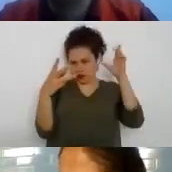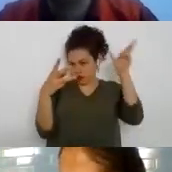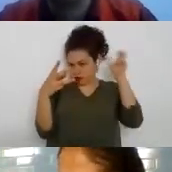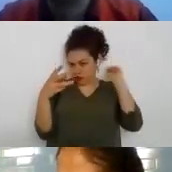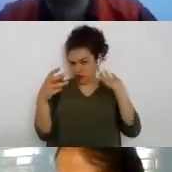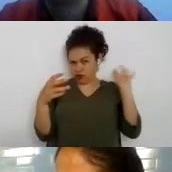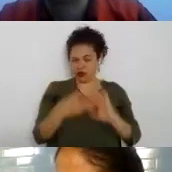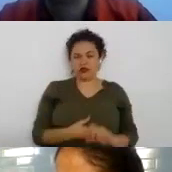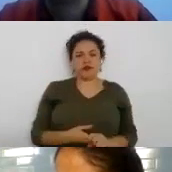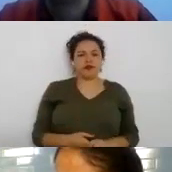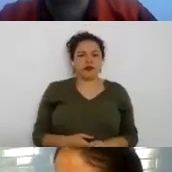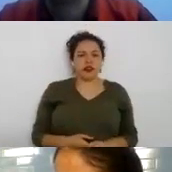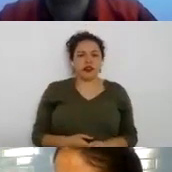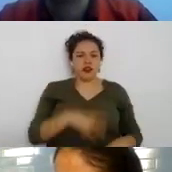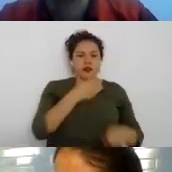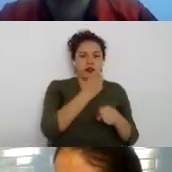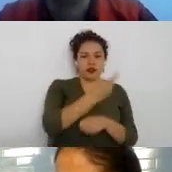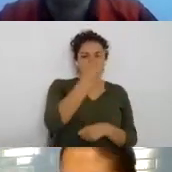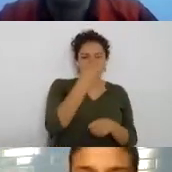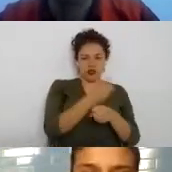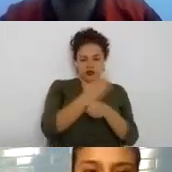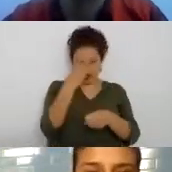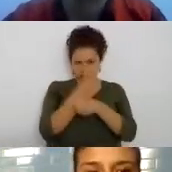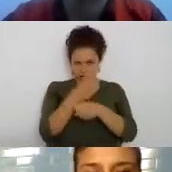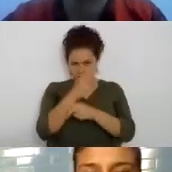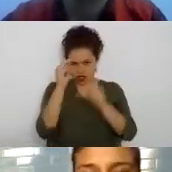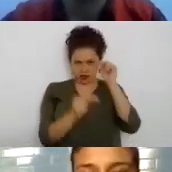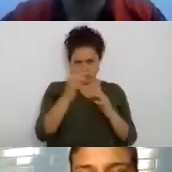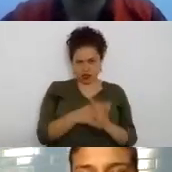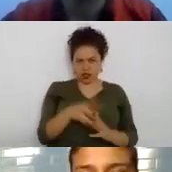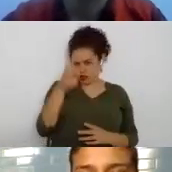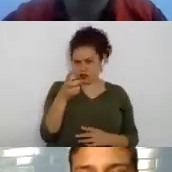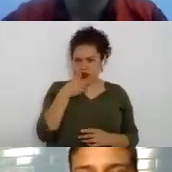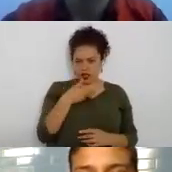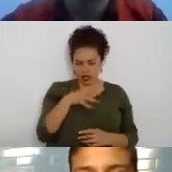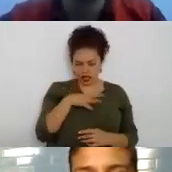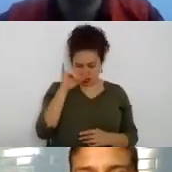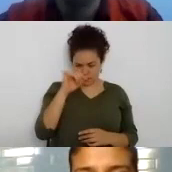Sí, primero, segundo y tercer grado. Exactamente. Ahora bien,